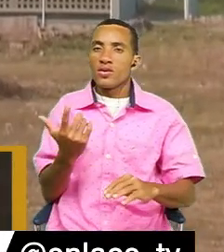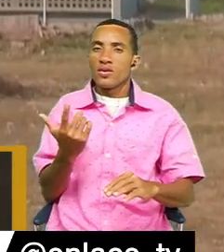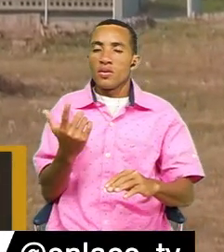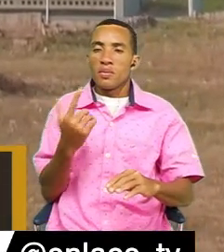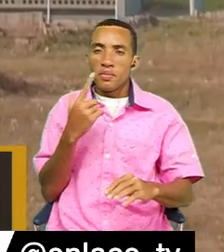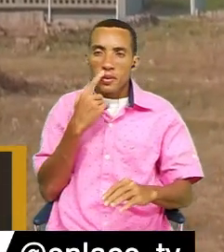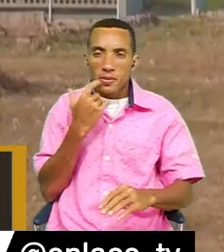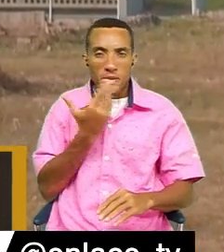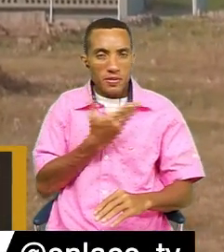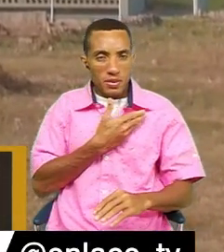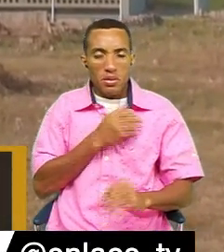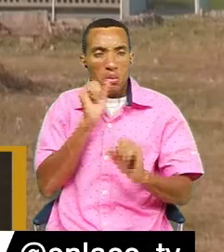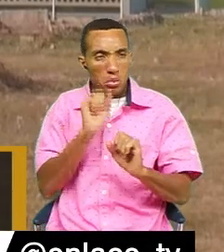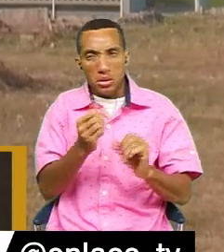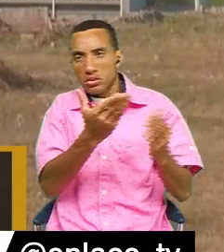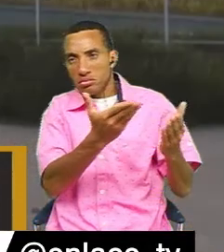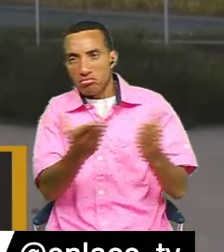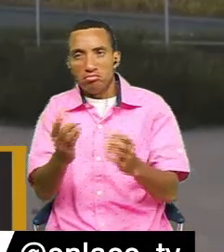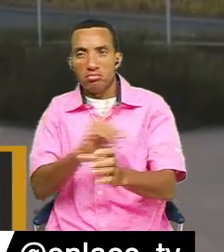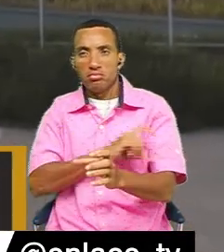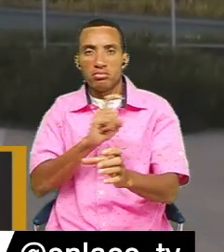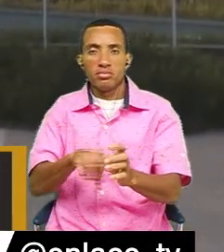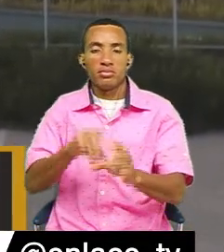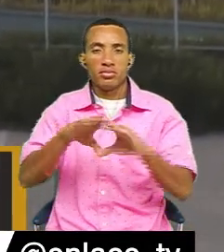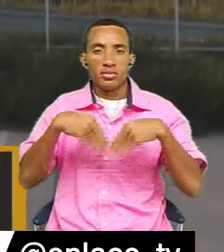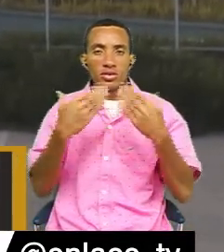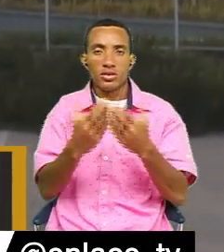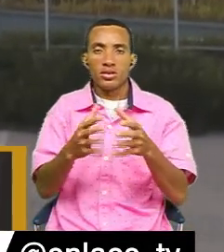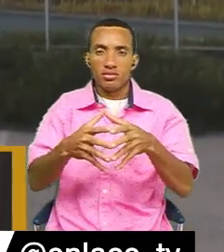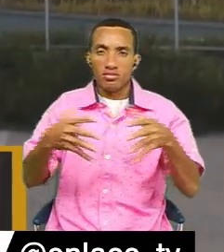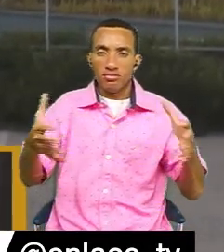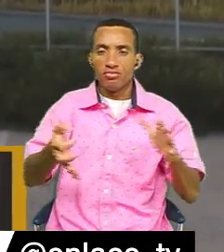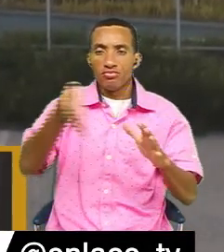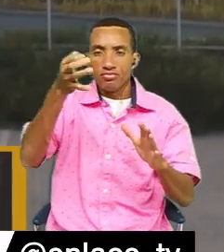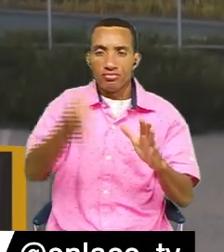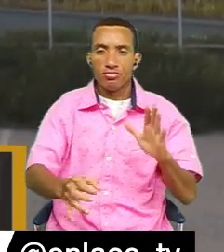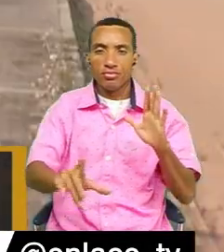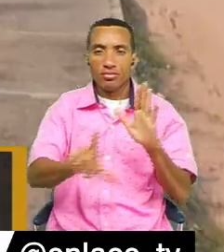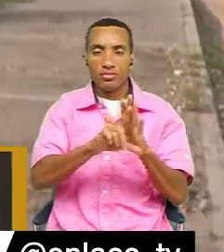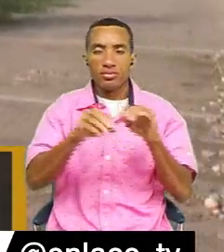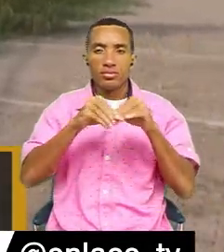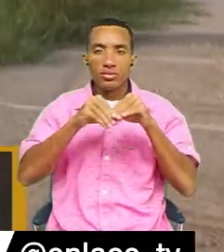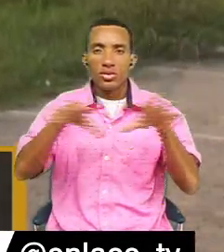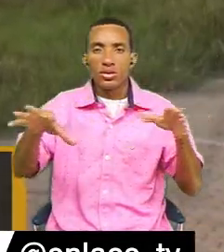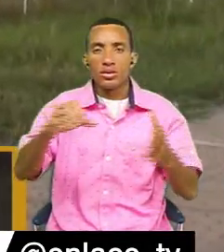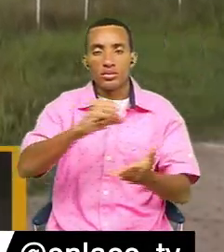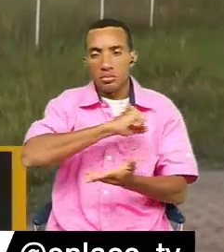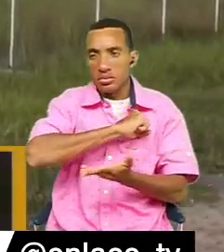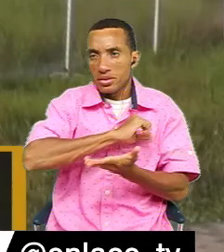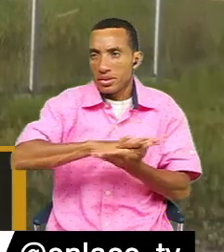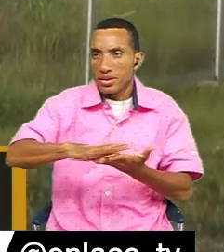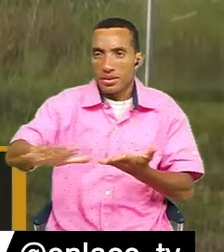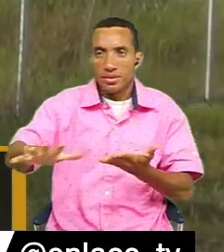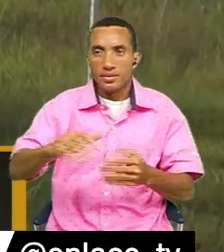es el megacolegio, que es un colegio de carácter oficial, público, totalmente gratuito y